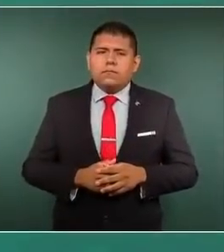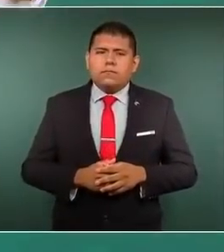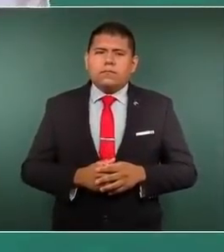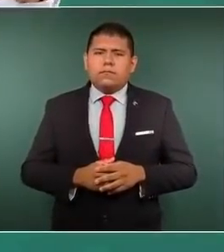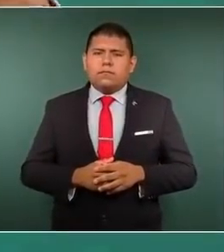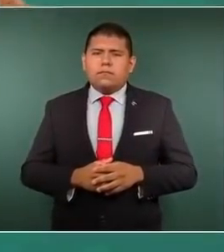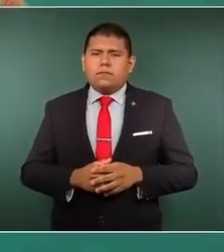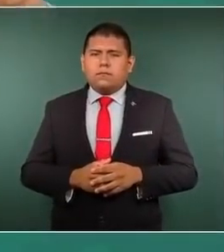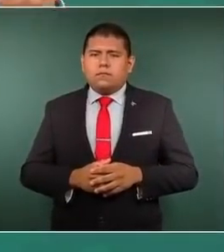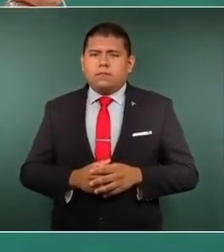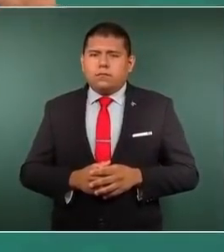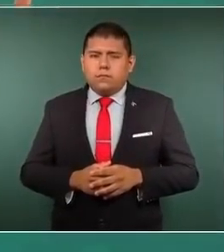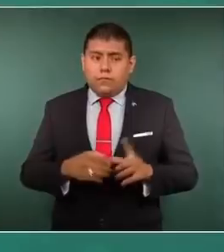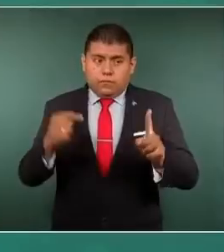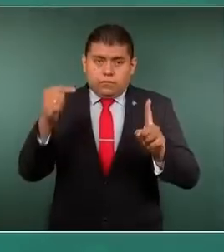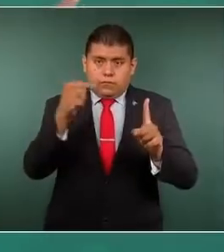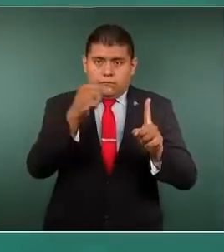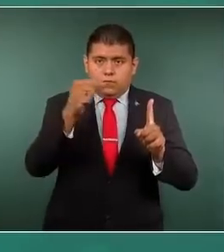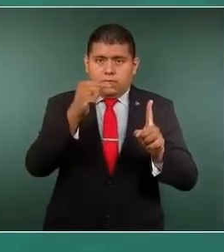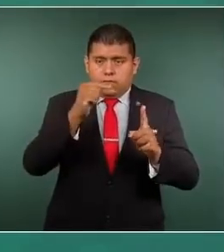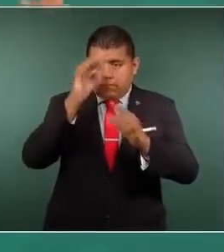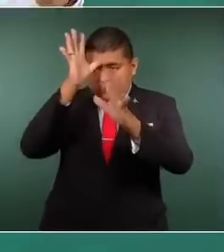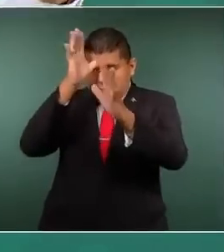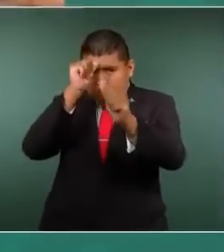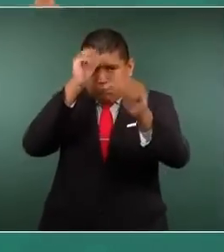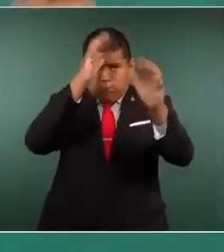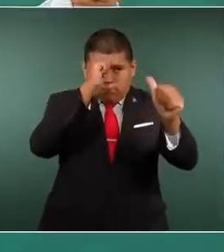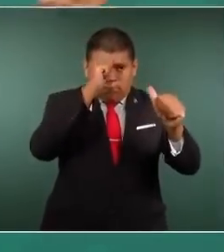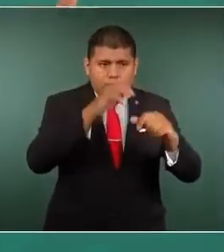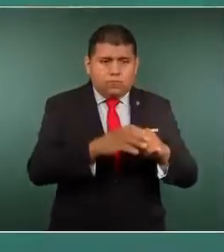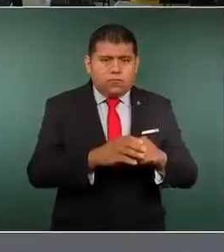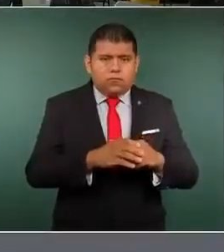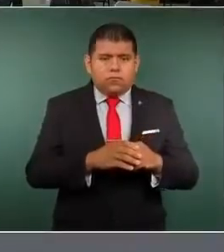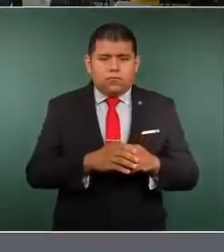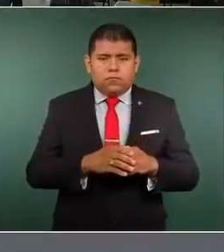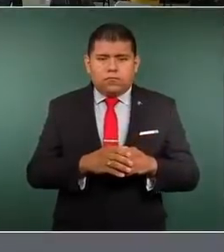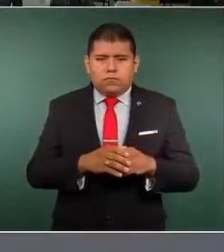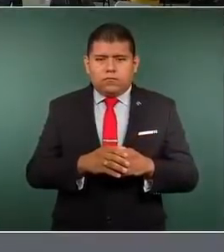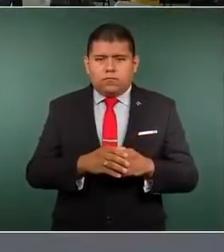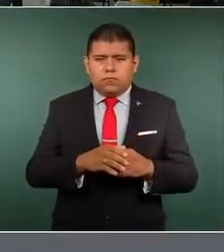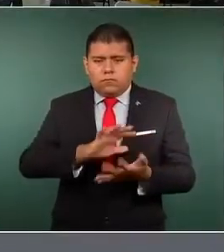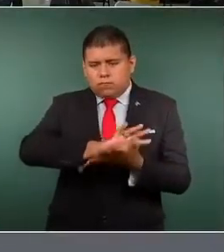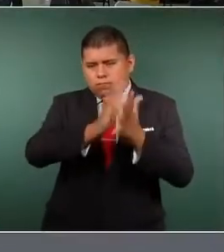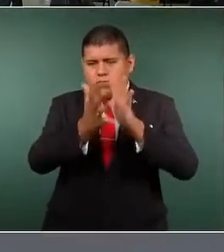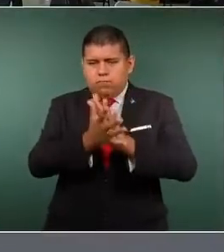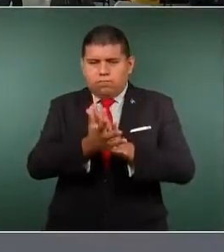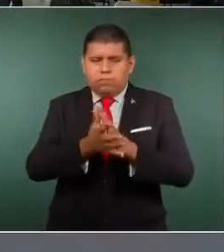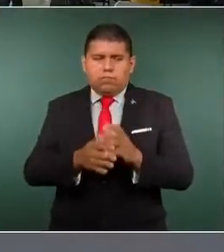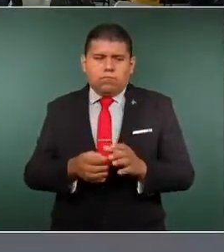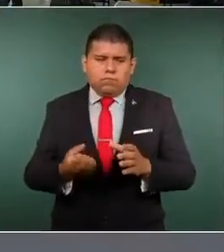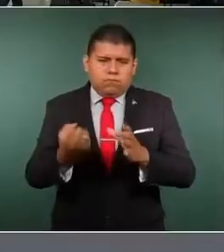y tenía tratos con uno de los grupos de la delincuencia organizada